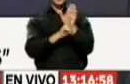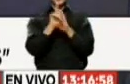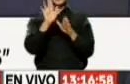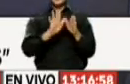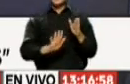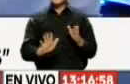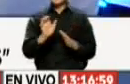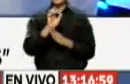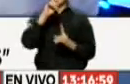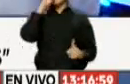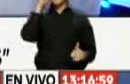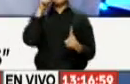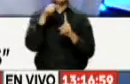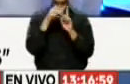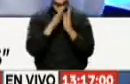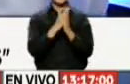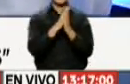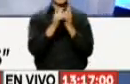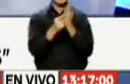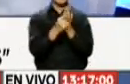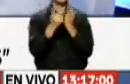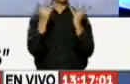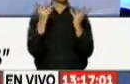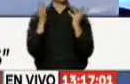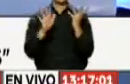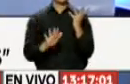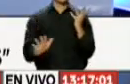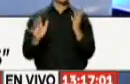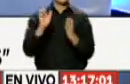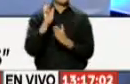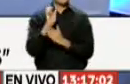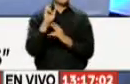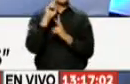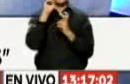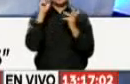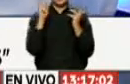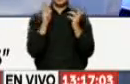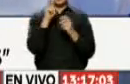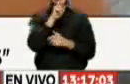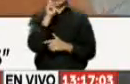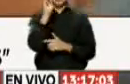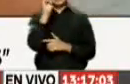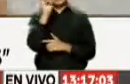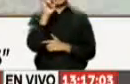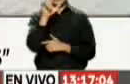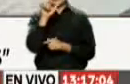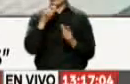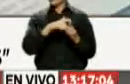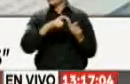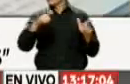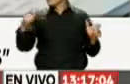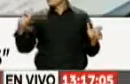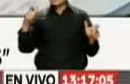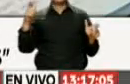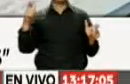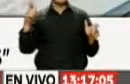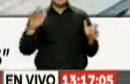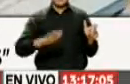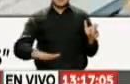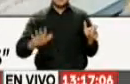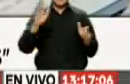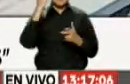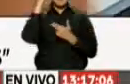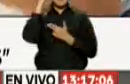país es el objetivo del libro La Supervivencia Ecuatoriana, más allá de las 200 millas. El ejemplar elaborado por miembros de la